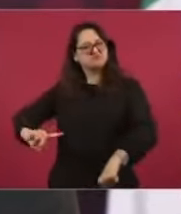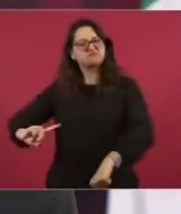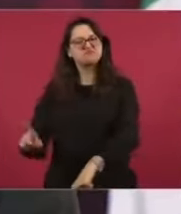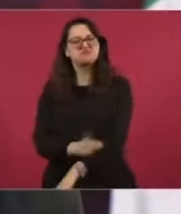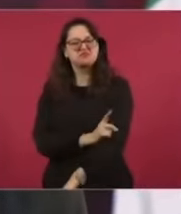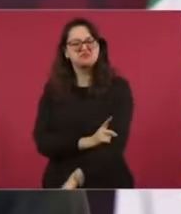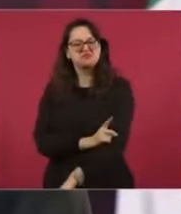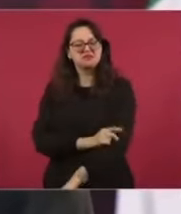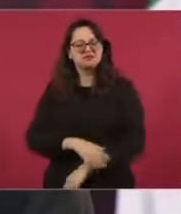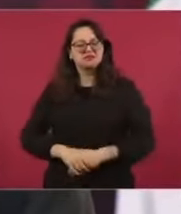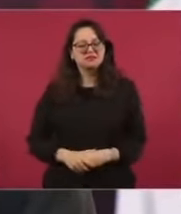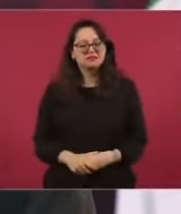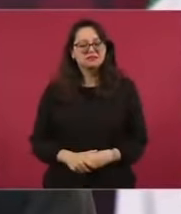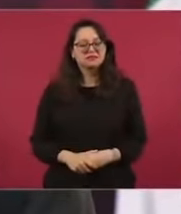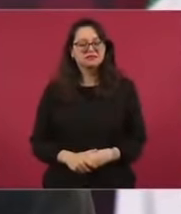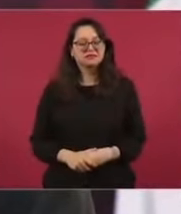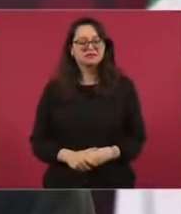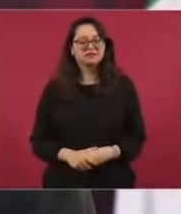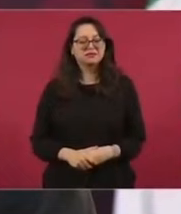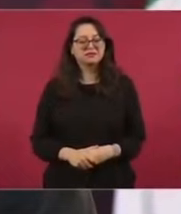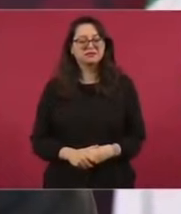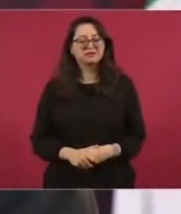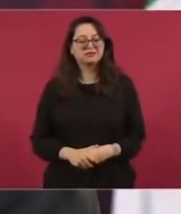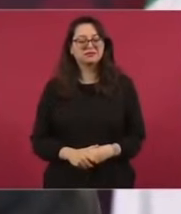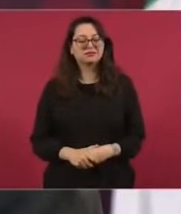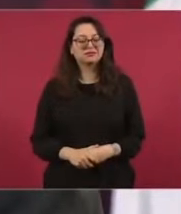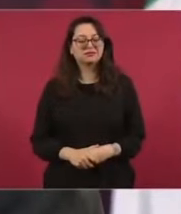Es, les digo,